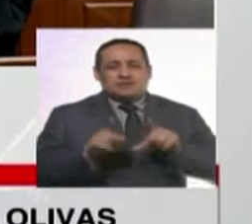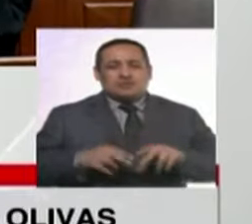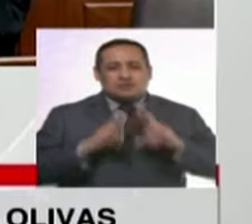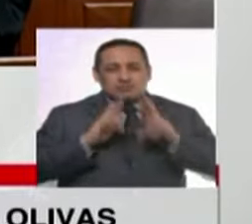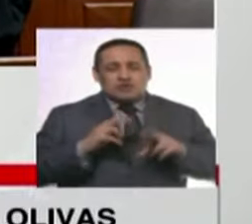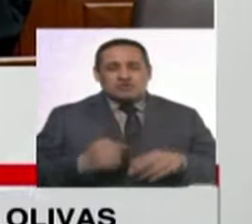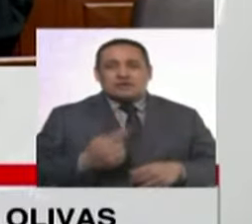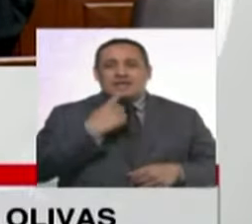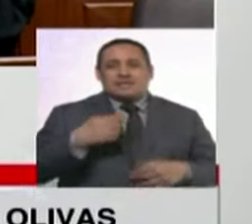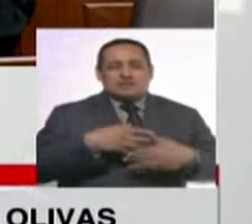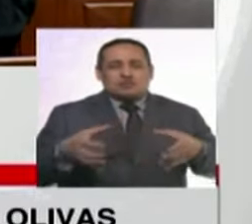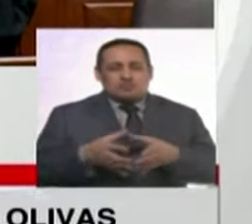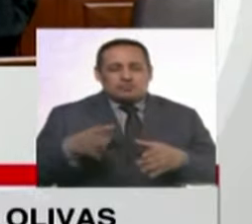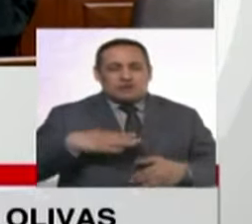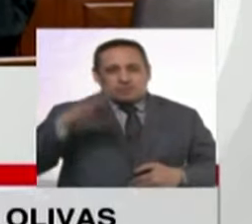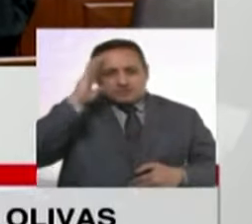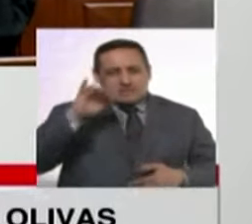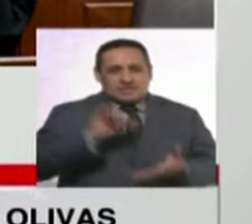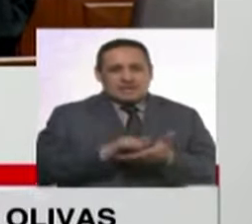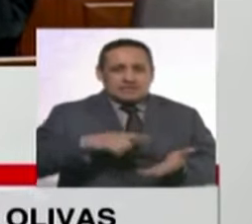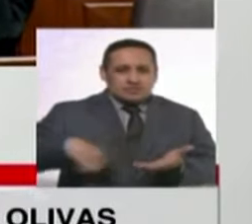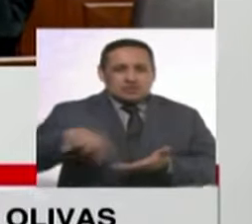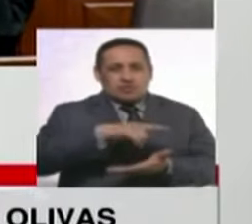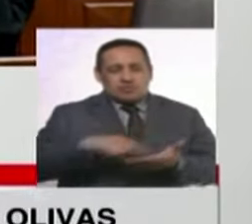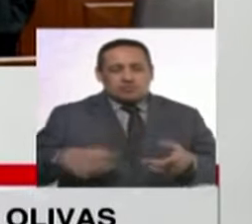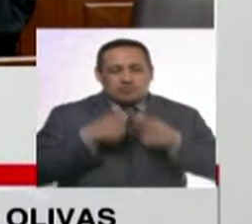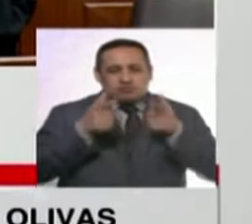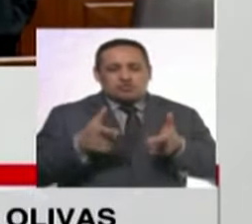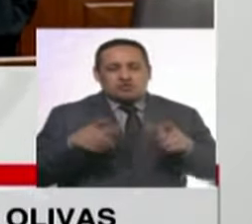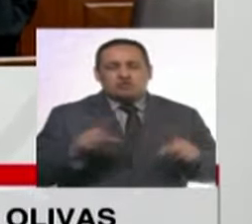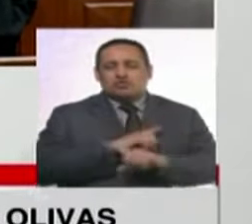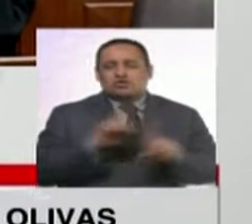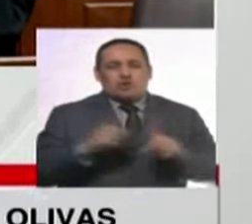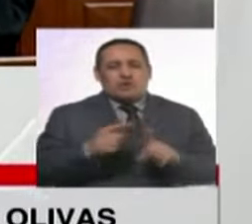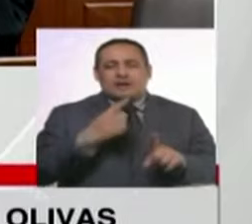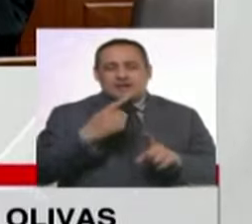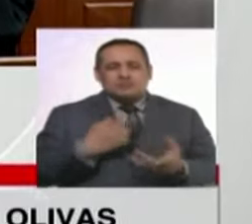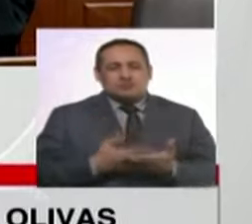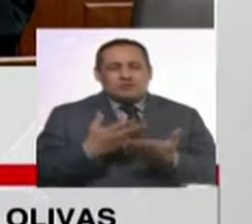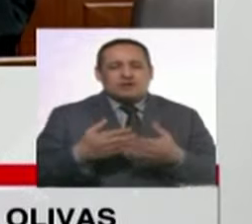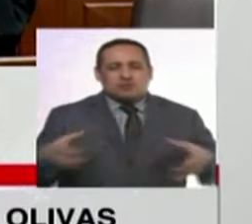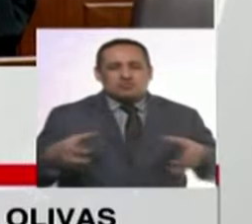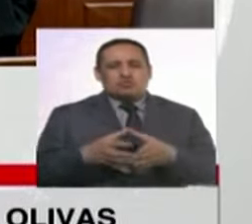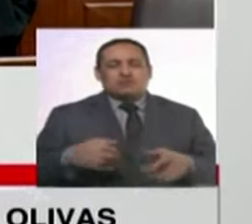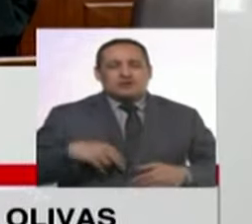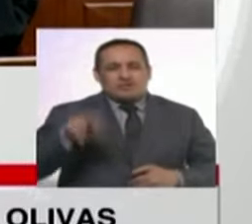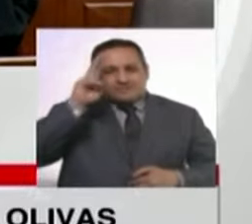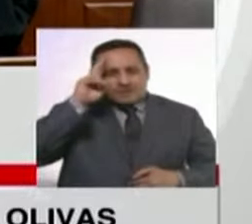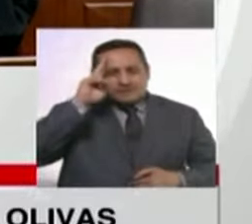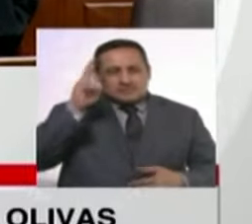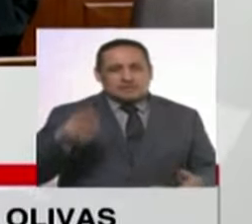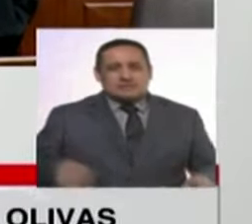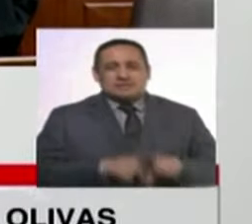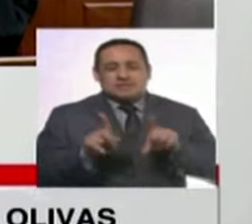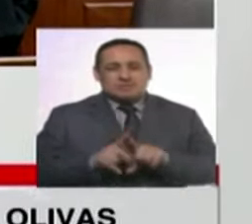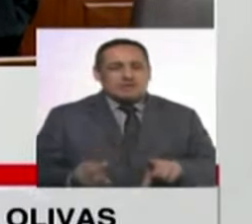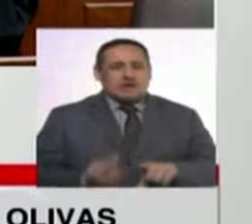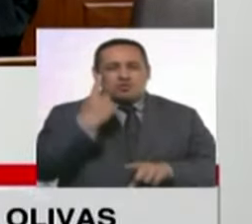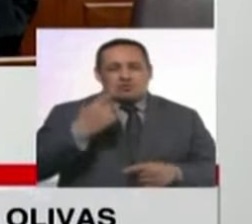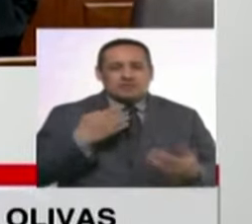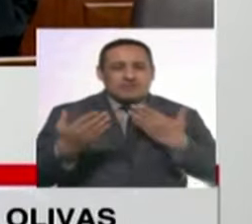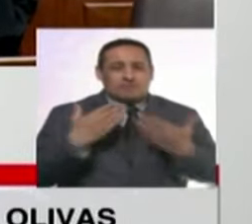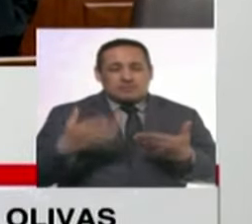son de la policía que excelente técnico repito no es un ente de confianza y la única